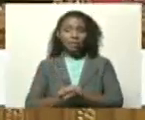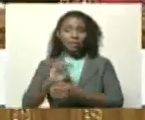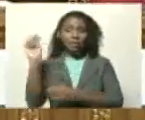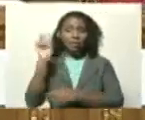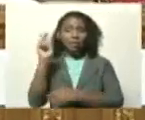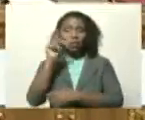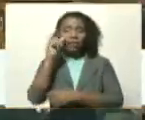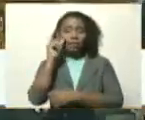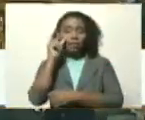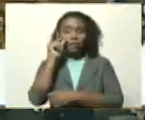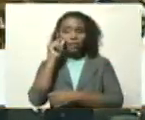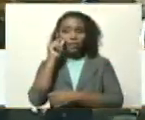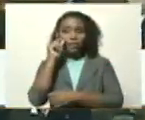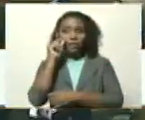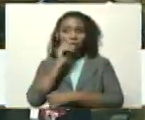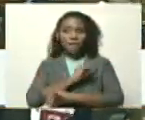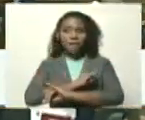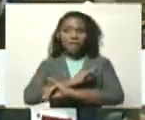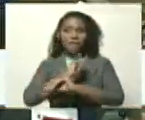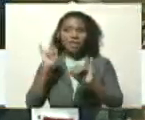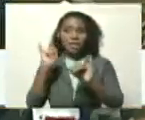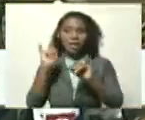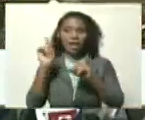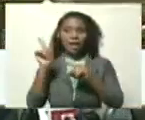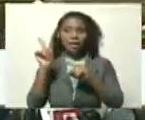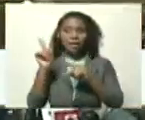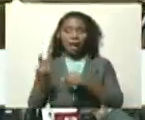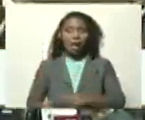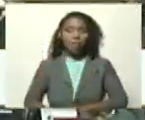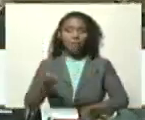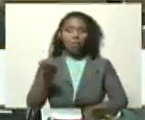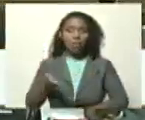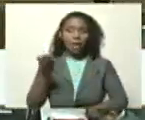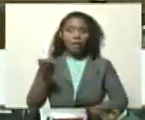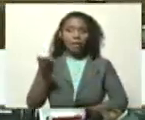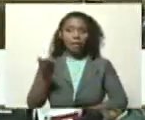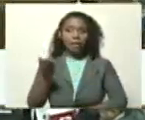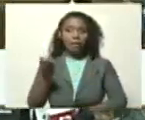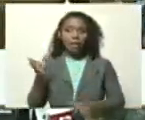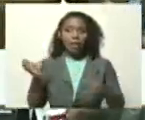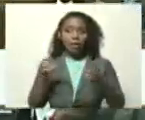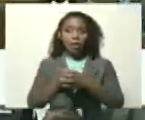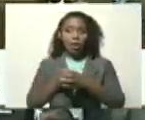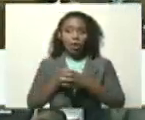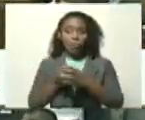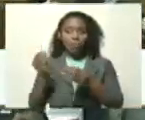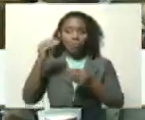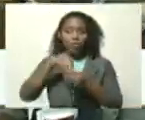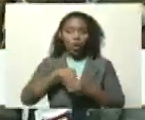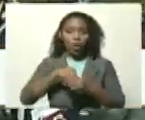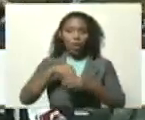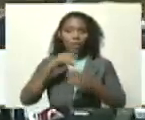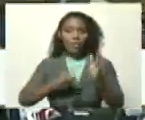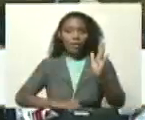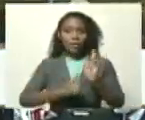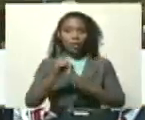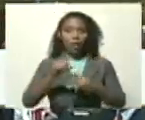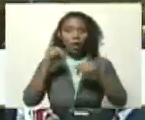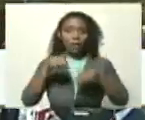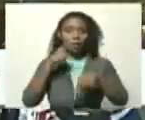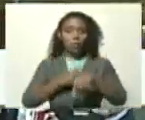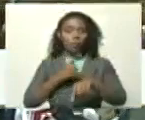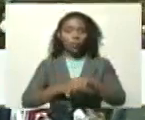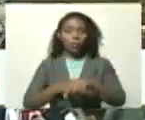venezolano es la clausura a esta importante sesión de instalación que se desarrolla en este momento